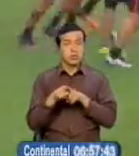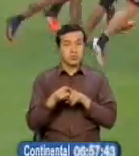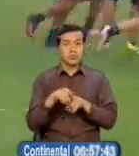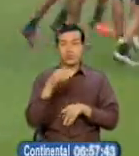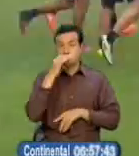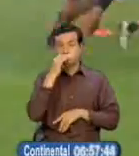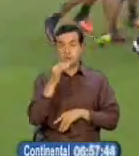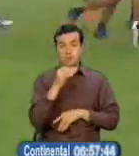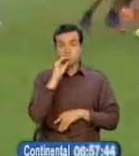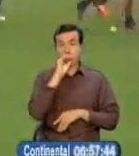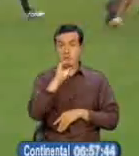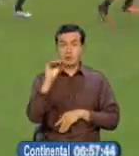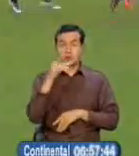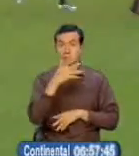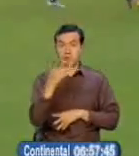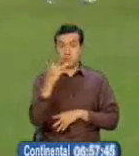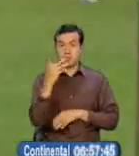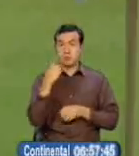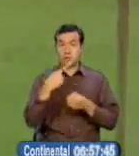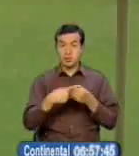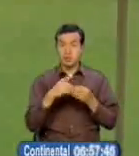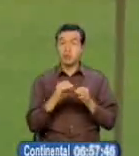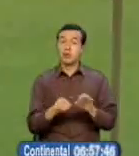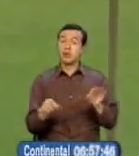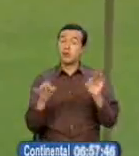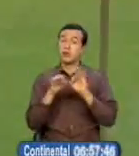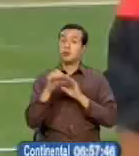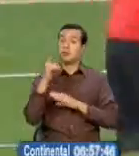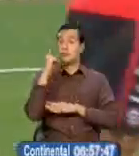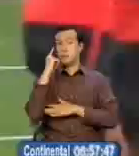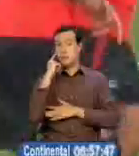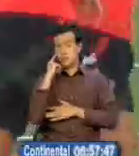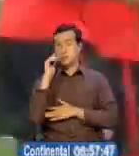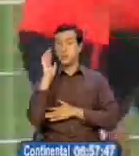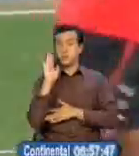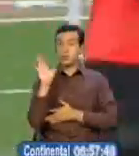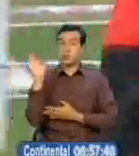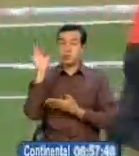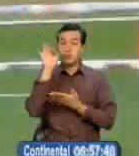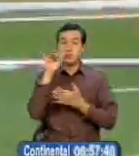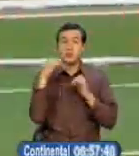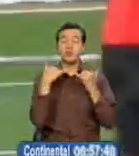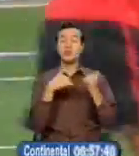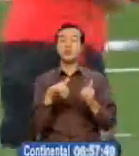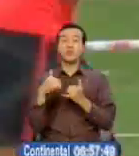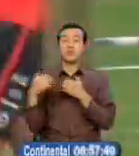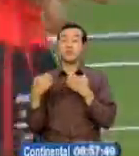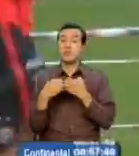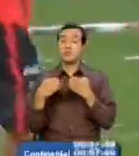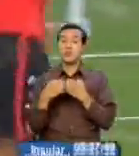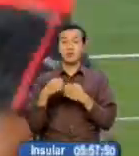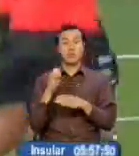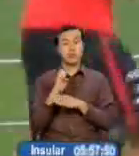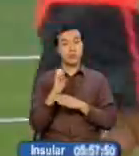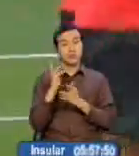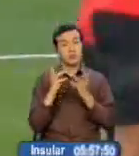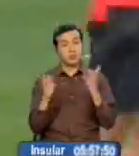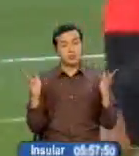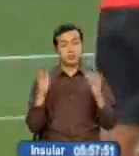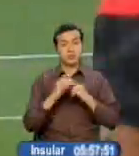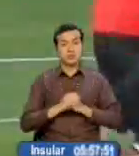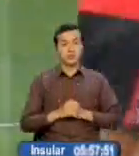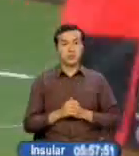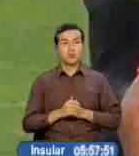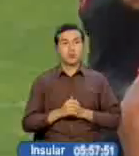la seguridad que para lo que quiera hacer en Quito, es muy probable que lo pueda tener en cuenta para jugar con la selección ecuatoriana. Es un jugador que